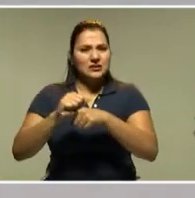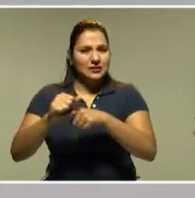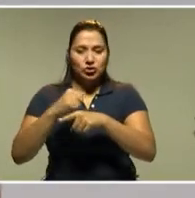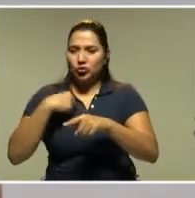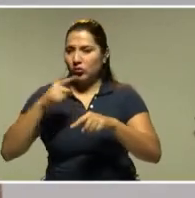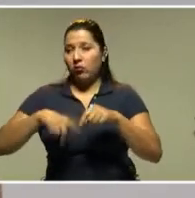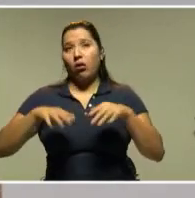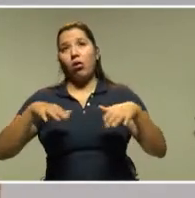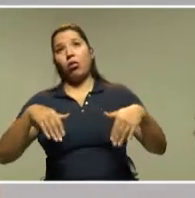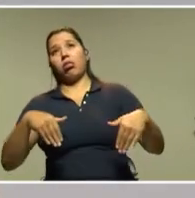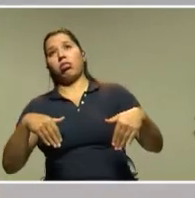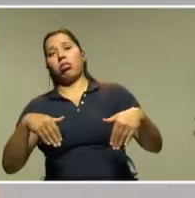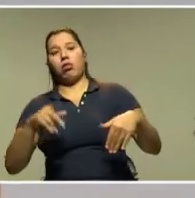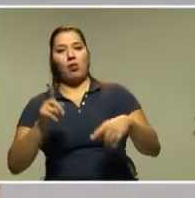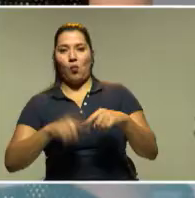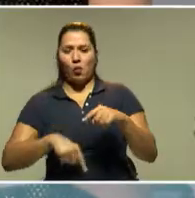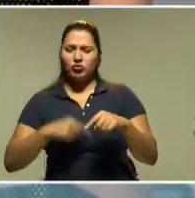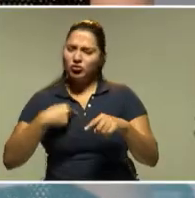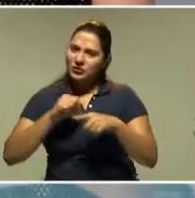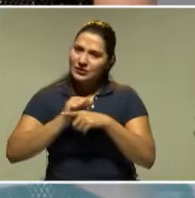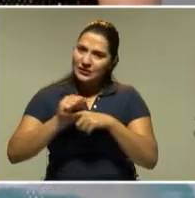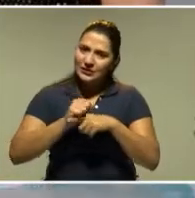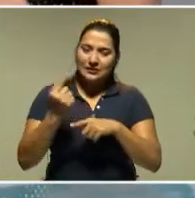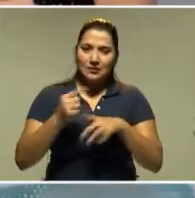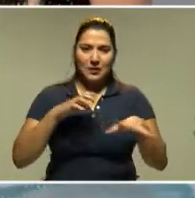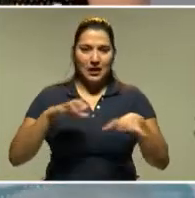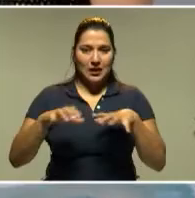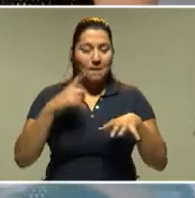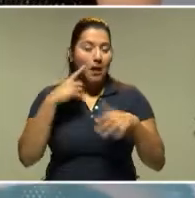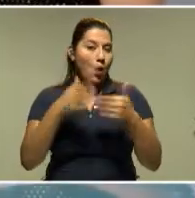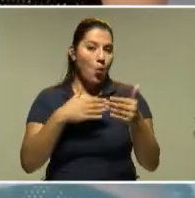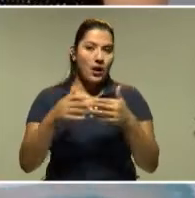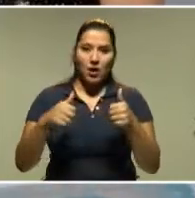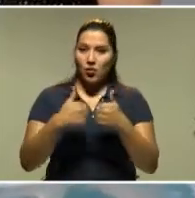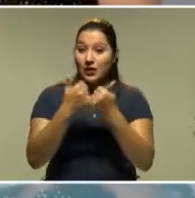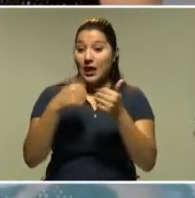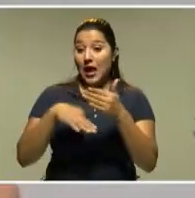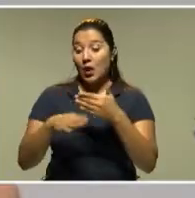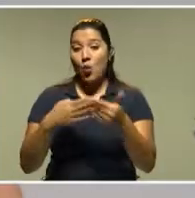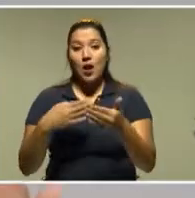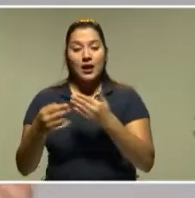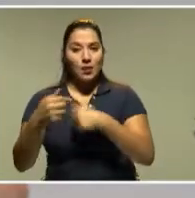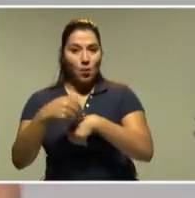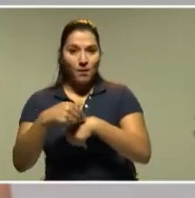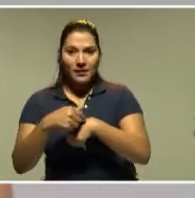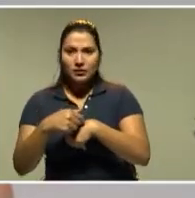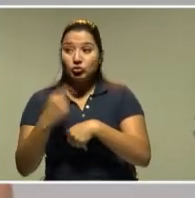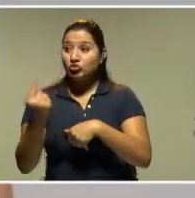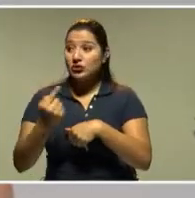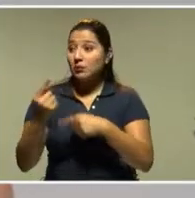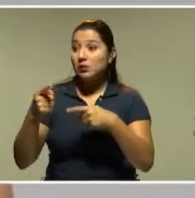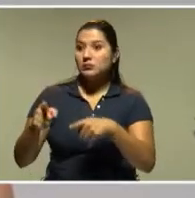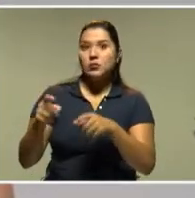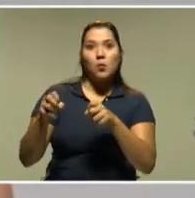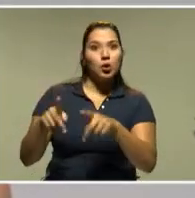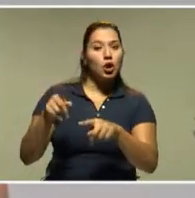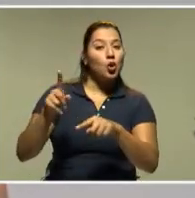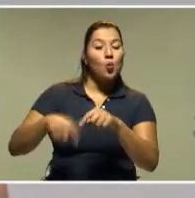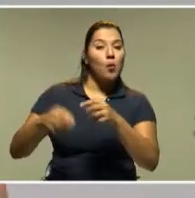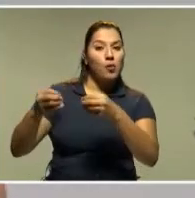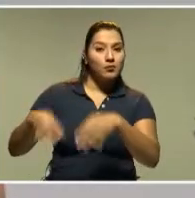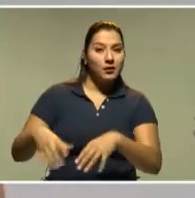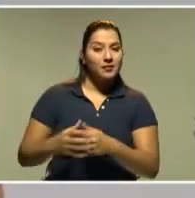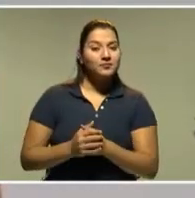puede estar descansando. Tiene que estar siempre activa para cualquier reto, en cualquier momento. Siempre hay oportunidades que no se pueden